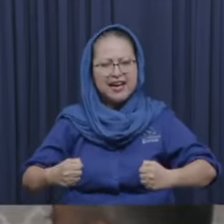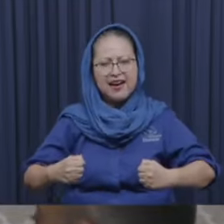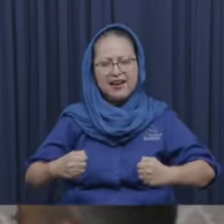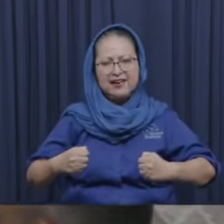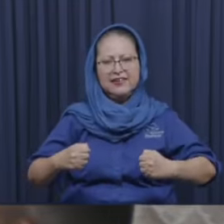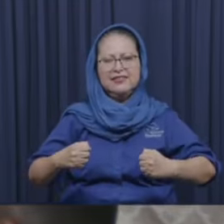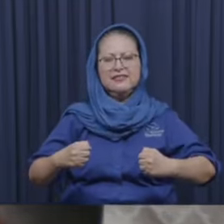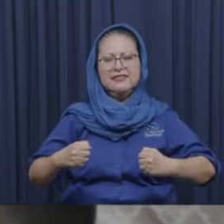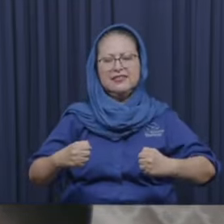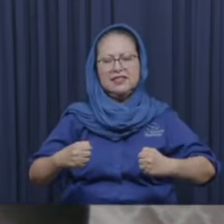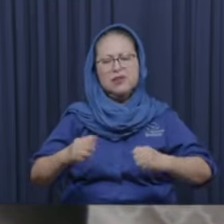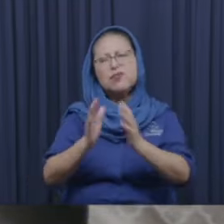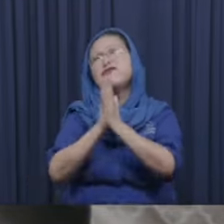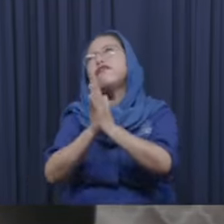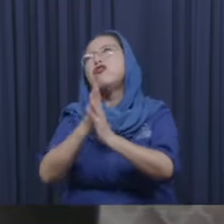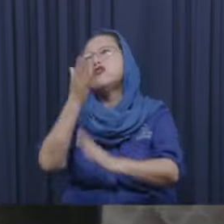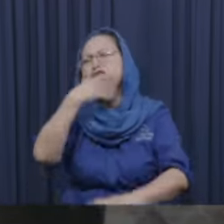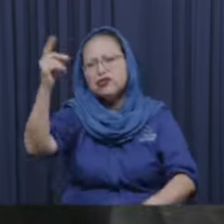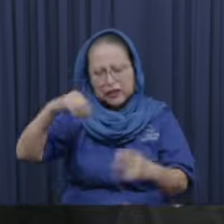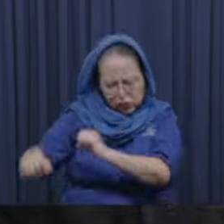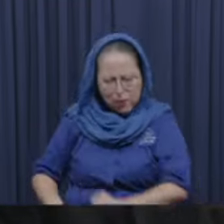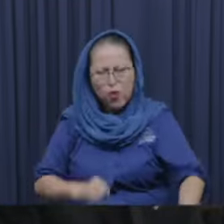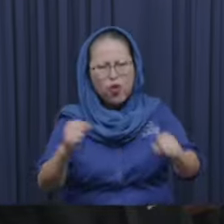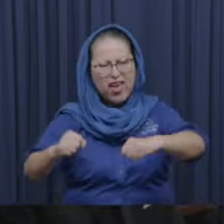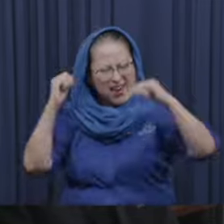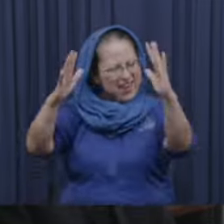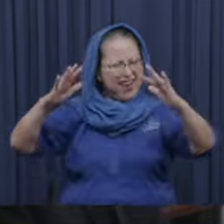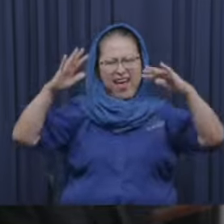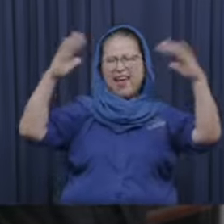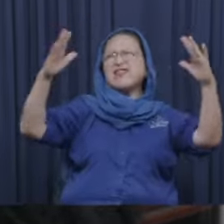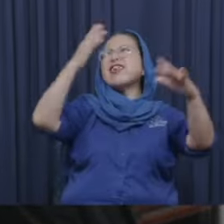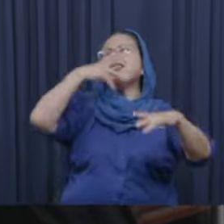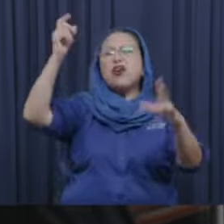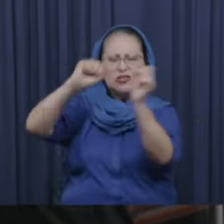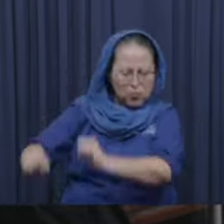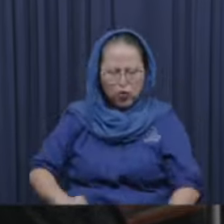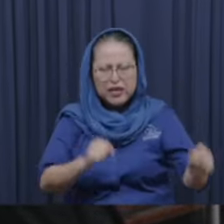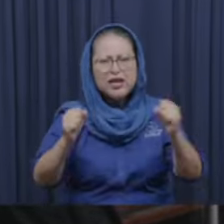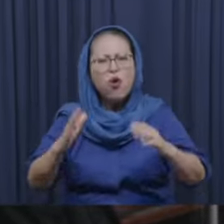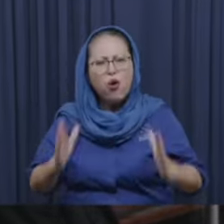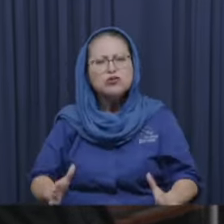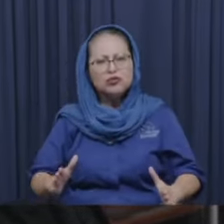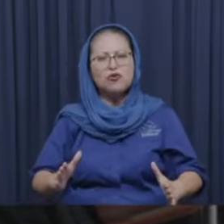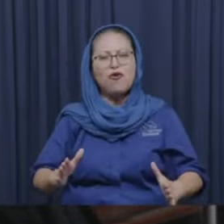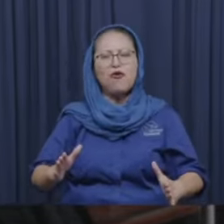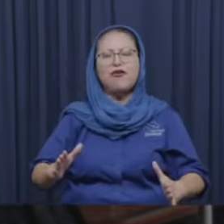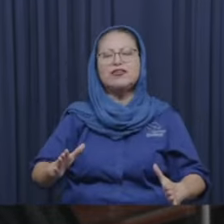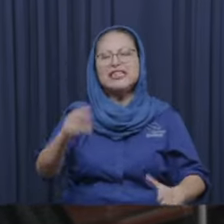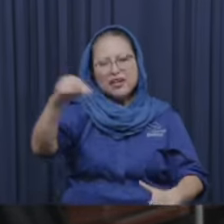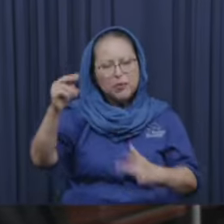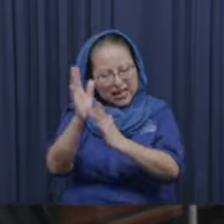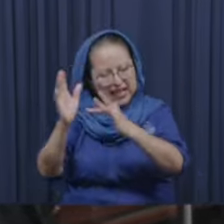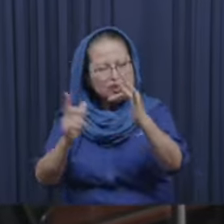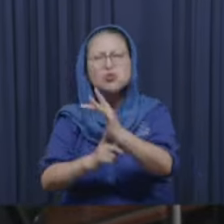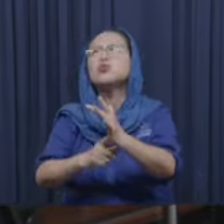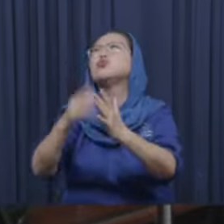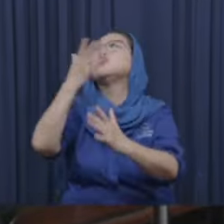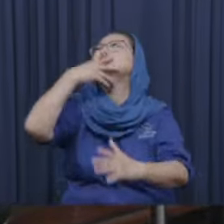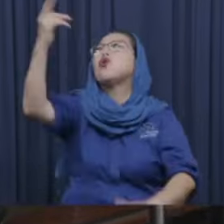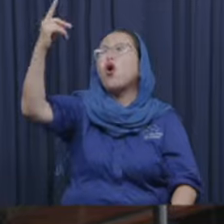sánalo de tu poder y tu amor Dios Todopoderoso en el nombre de Cristo Jesús padre gracias